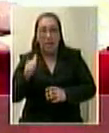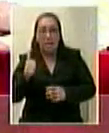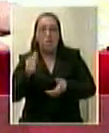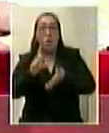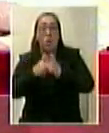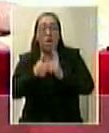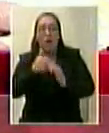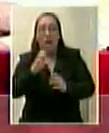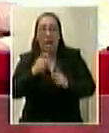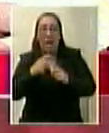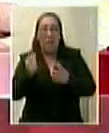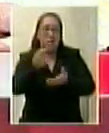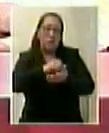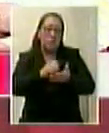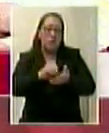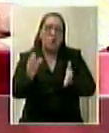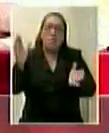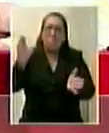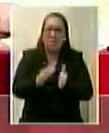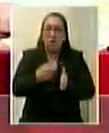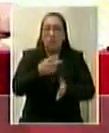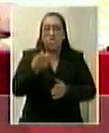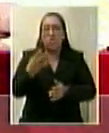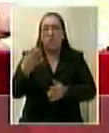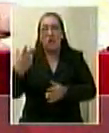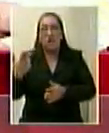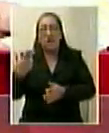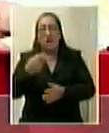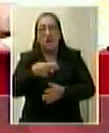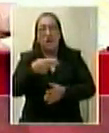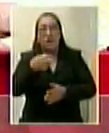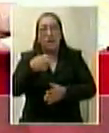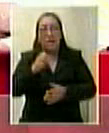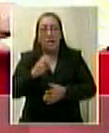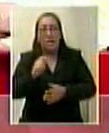se redujo a 243 hectáreas, es decir,